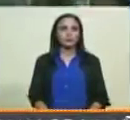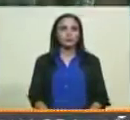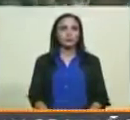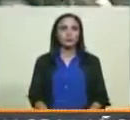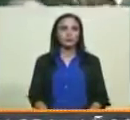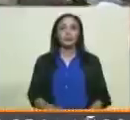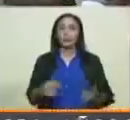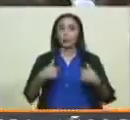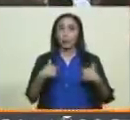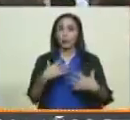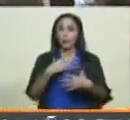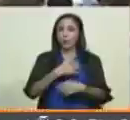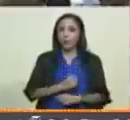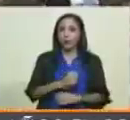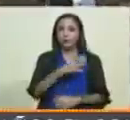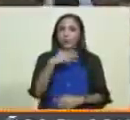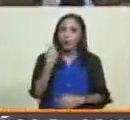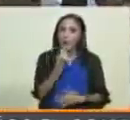Confío en la juventud.